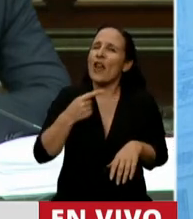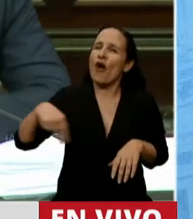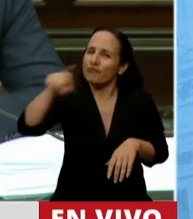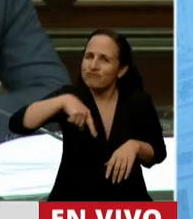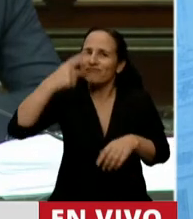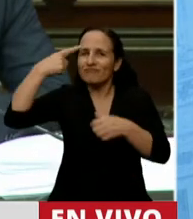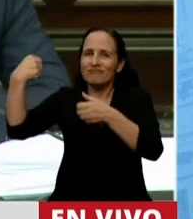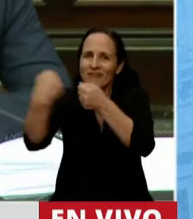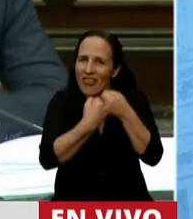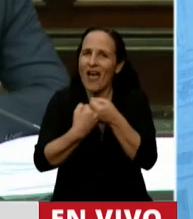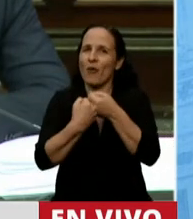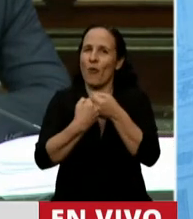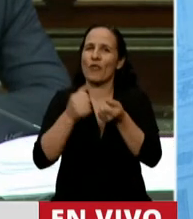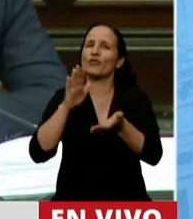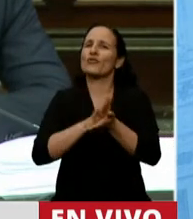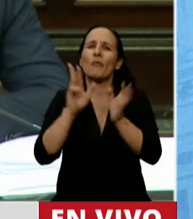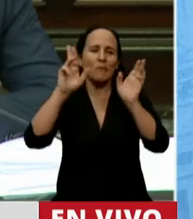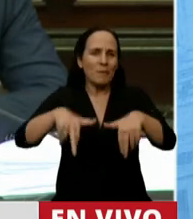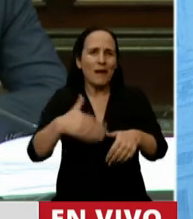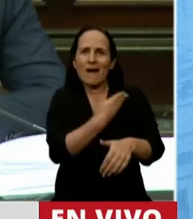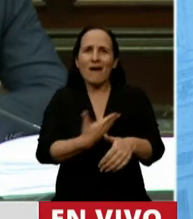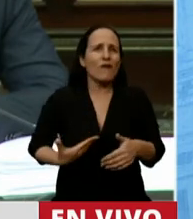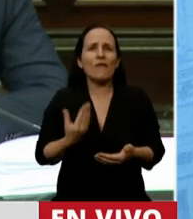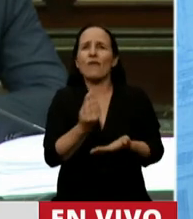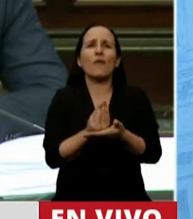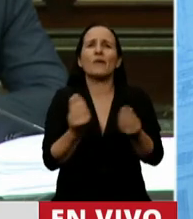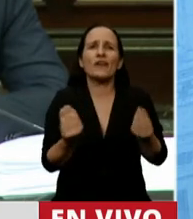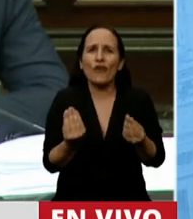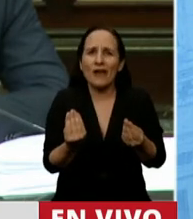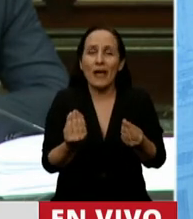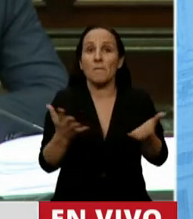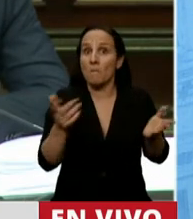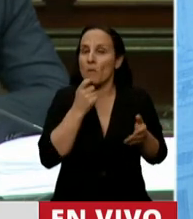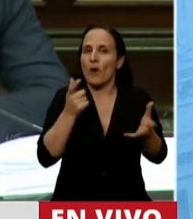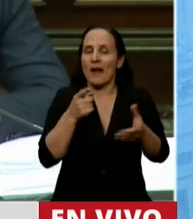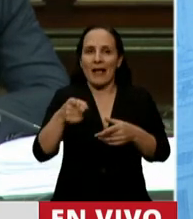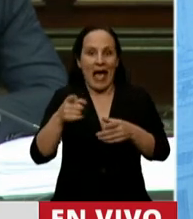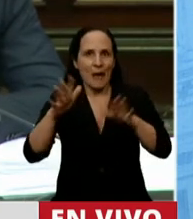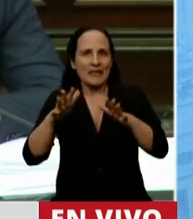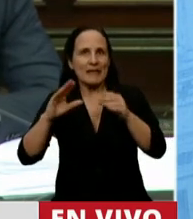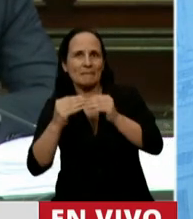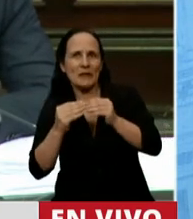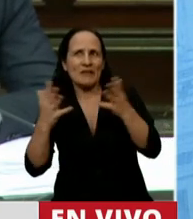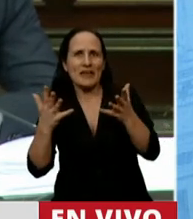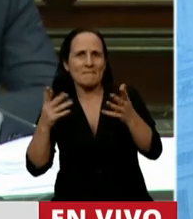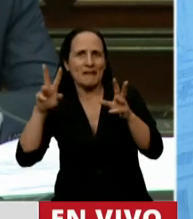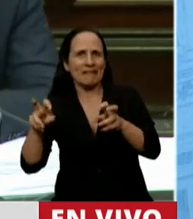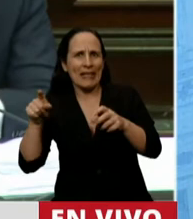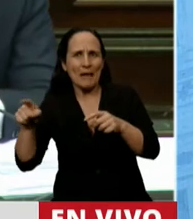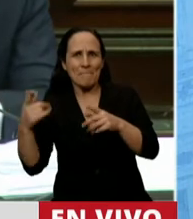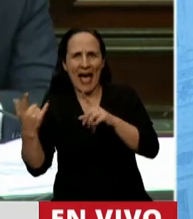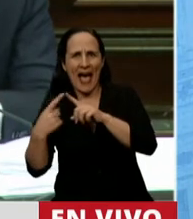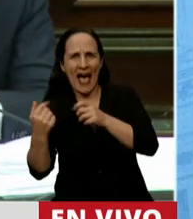acuerdo con políticas públicas que prevengan, entre otras cosas, delitos, porque los conflictos de intereses primero